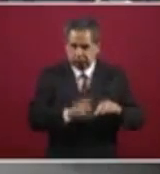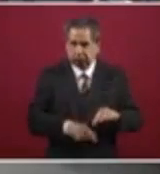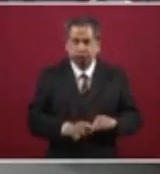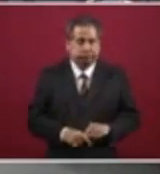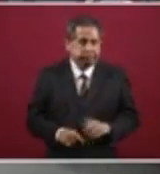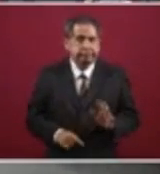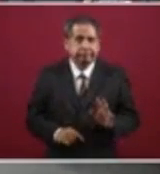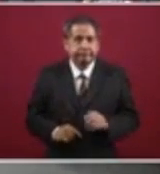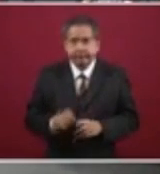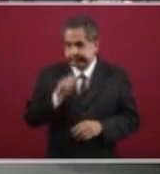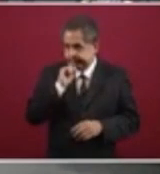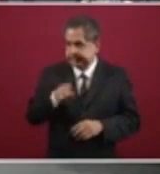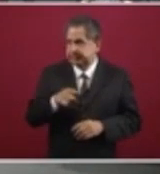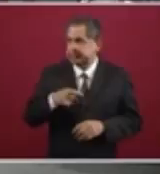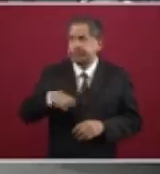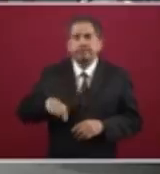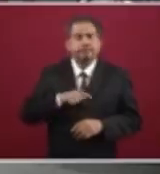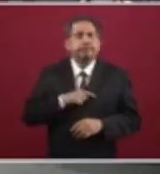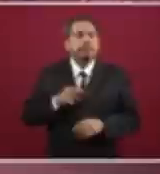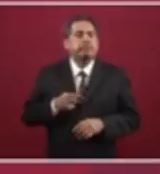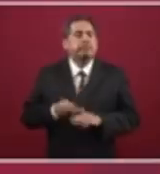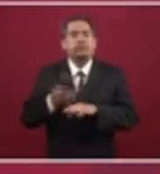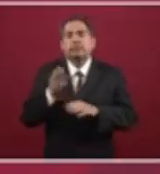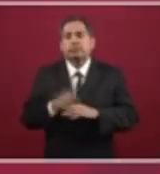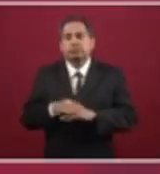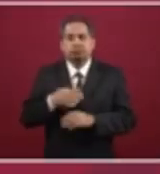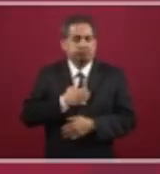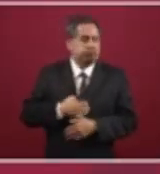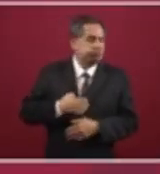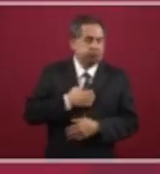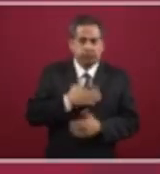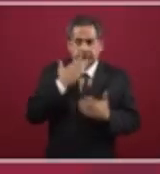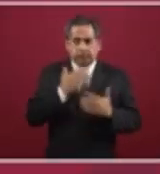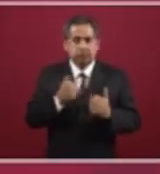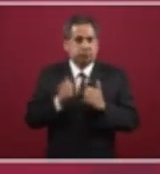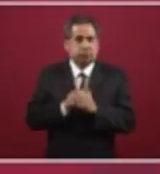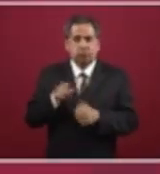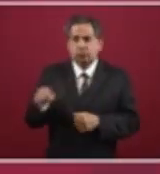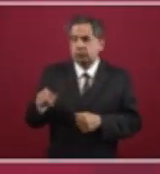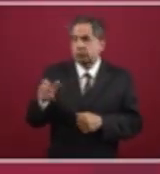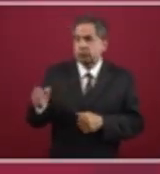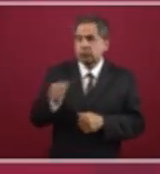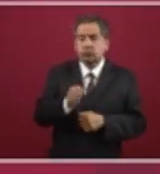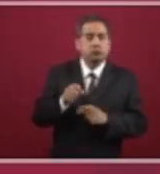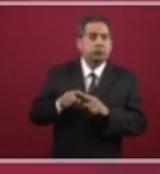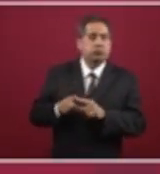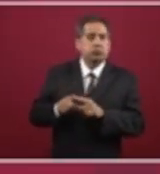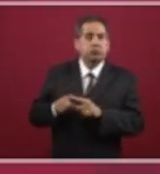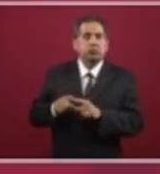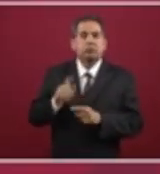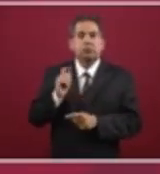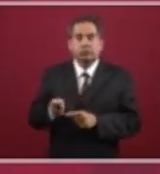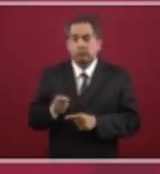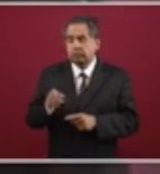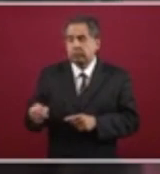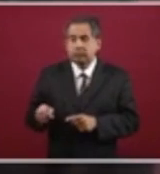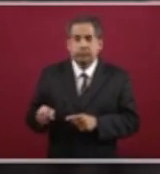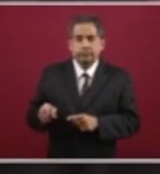y estamos muy contentos con la llegada